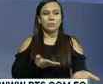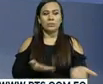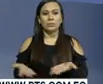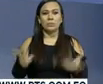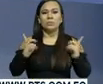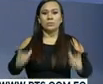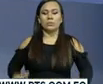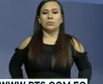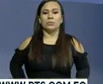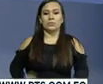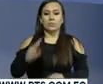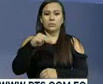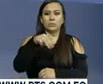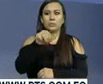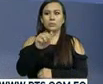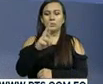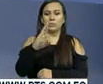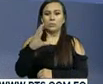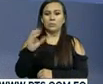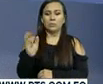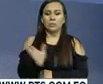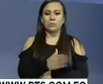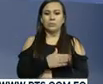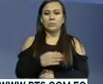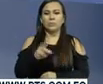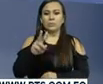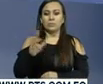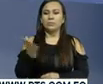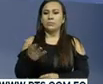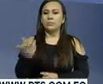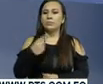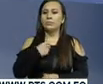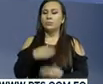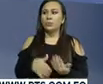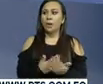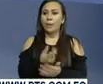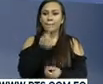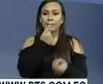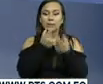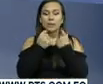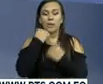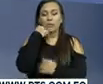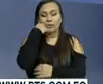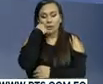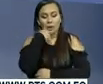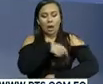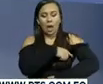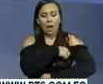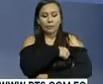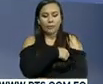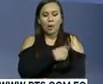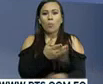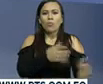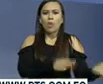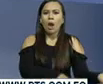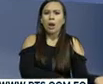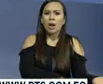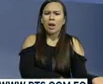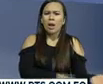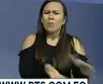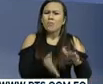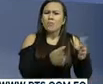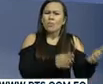hospital marco inicio guisa con le dictaron algo no se sabe disparado sentamos y dos horas después también se es decir